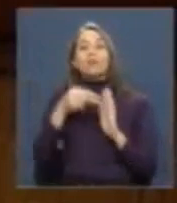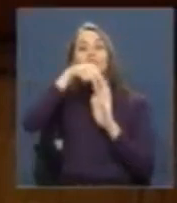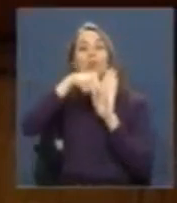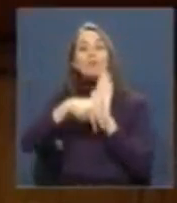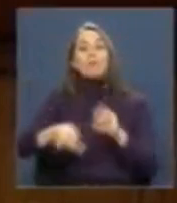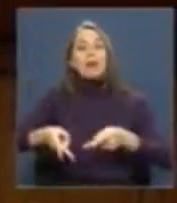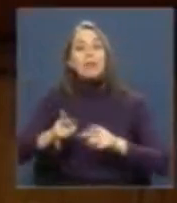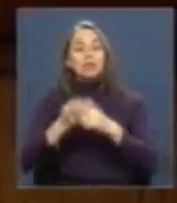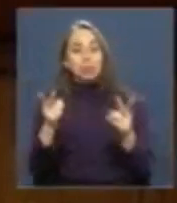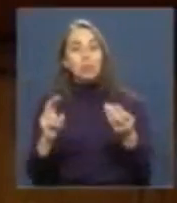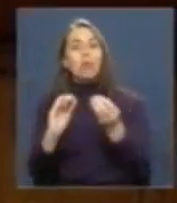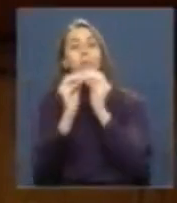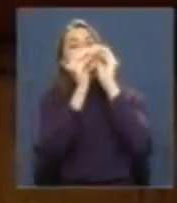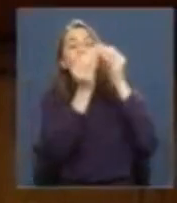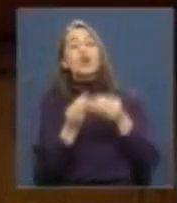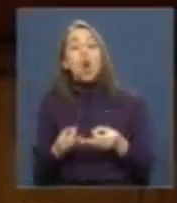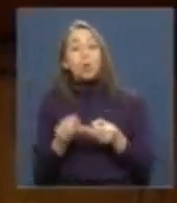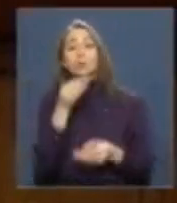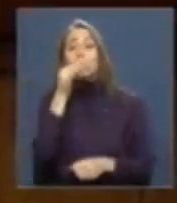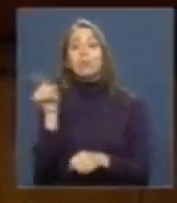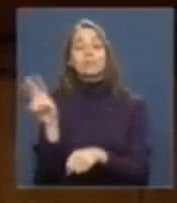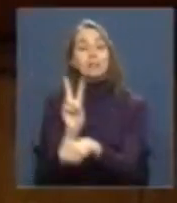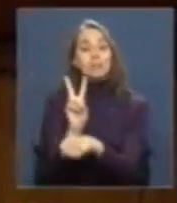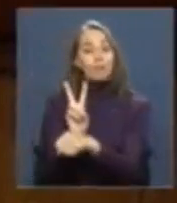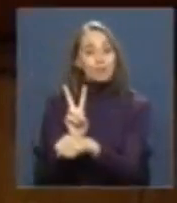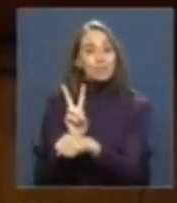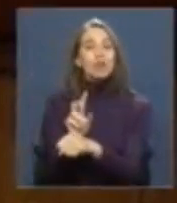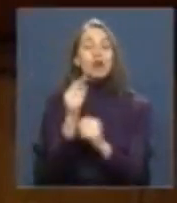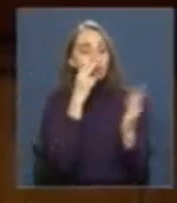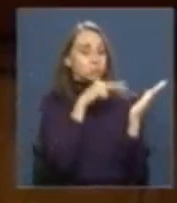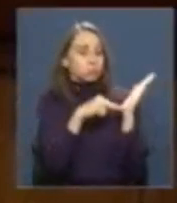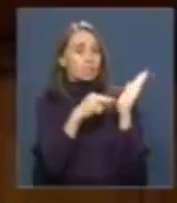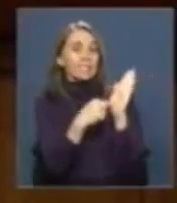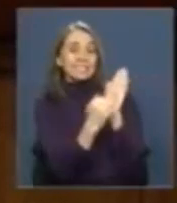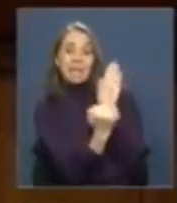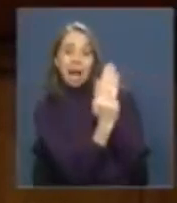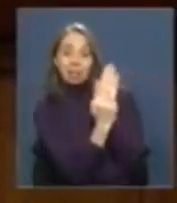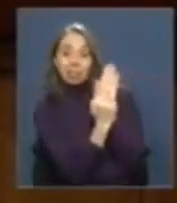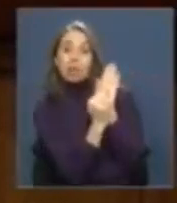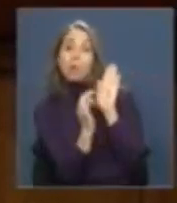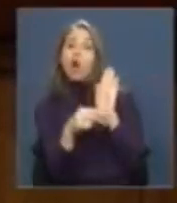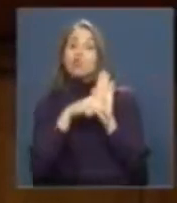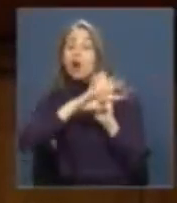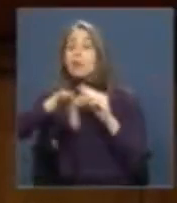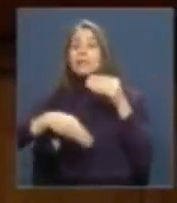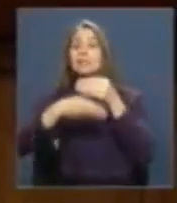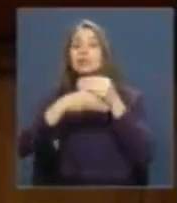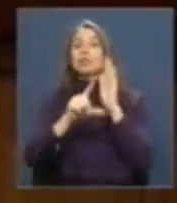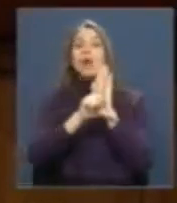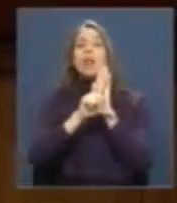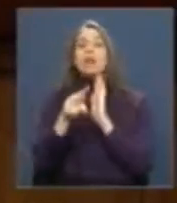conclusión señala que se está en presencia de una norma que se suma al estatuto del parlamentario